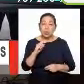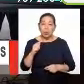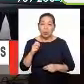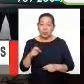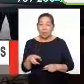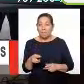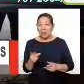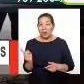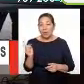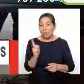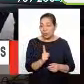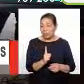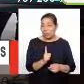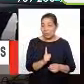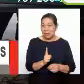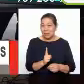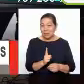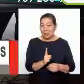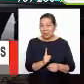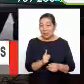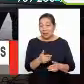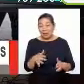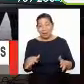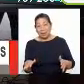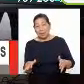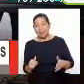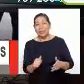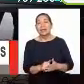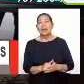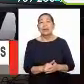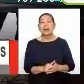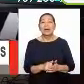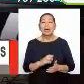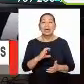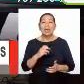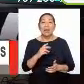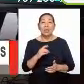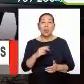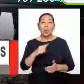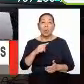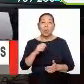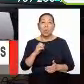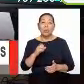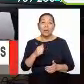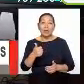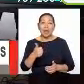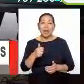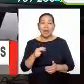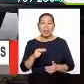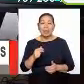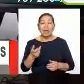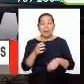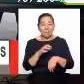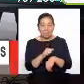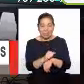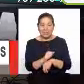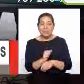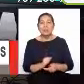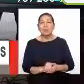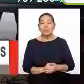Y el que estaba herido en ese tiempo era Jean-Claude André Gutiérrez Aguilar, que ahorita está con detención.